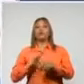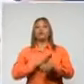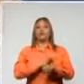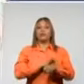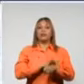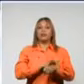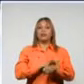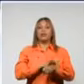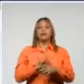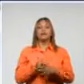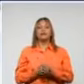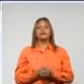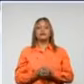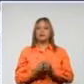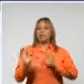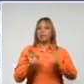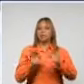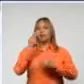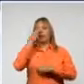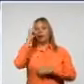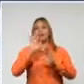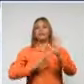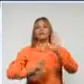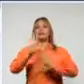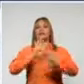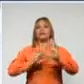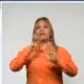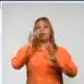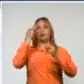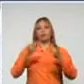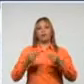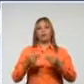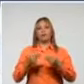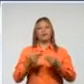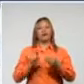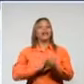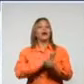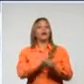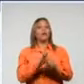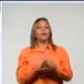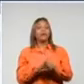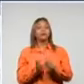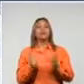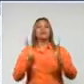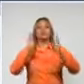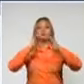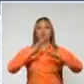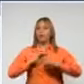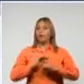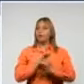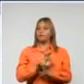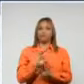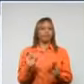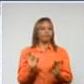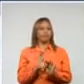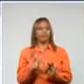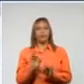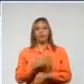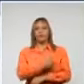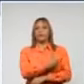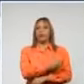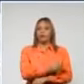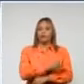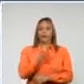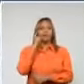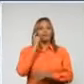quedas con inmunidad. Sino que la COVID todavía no hay una correcta definición